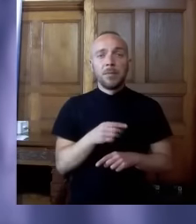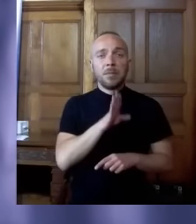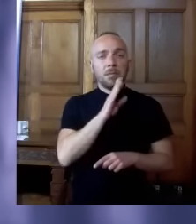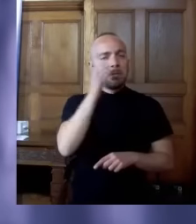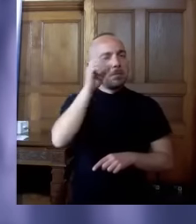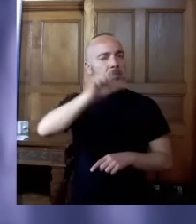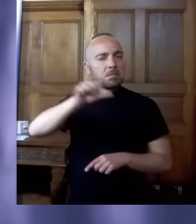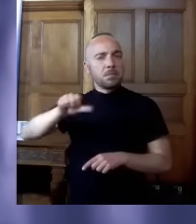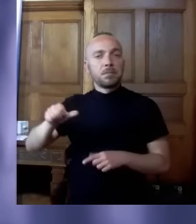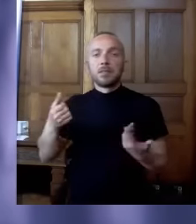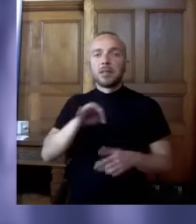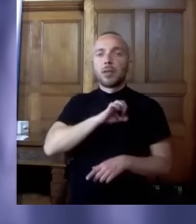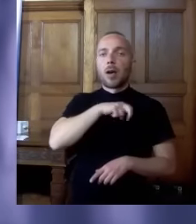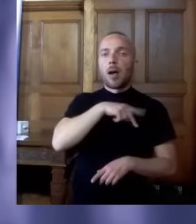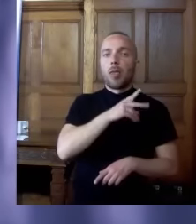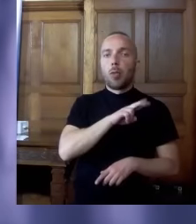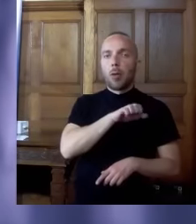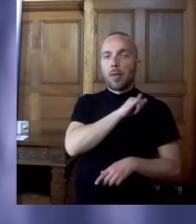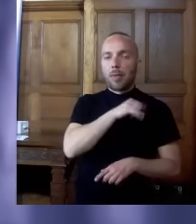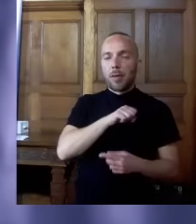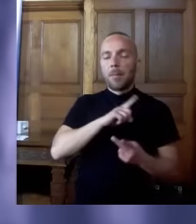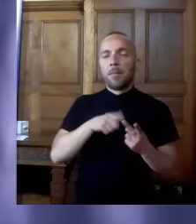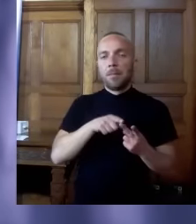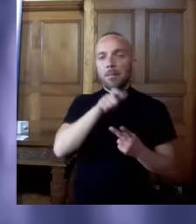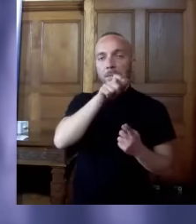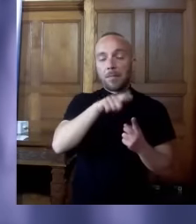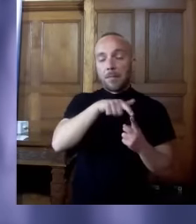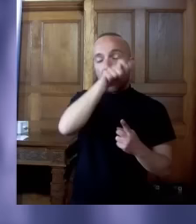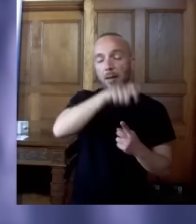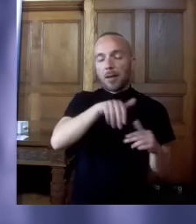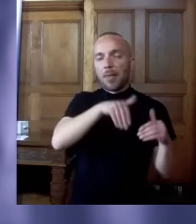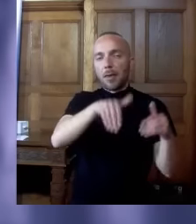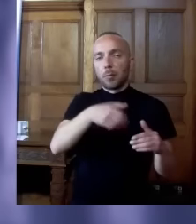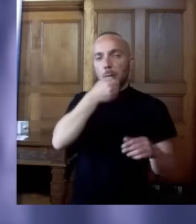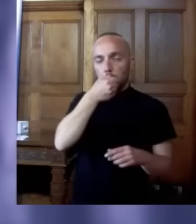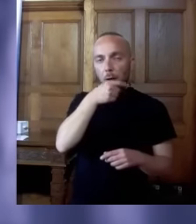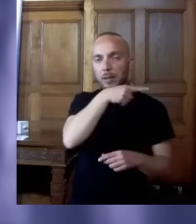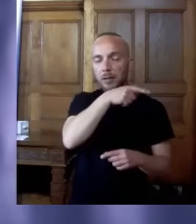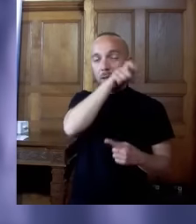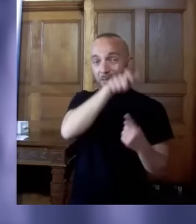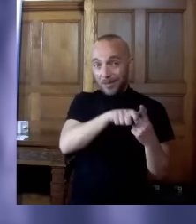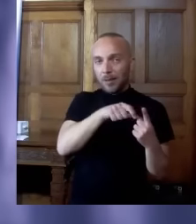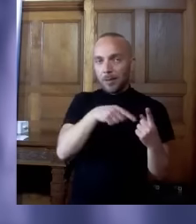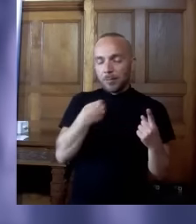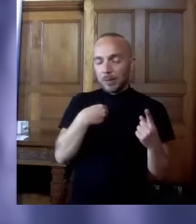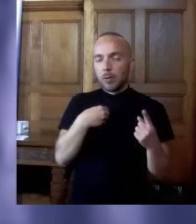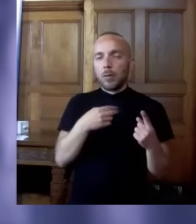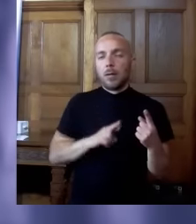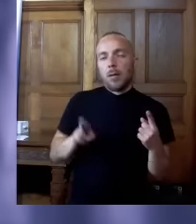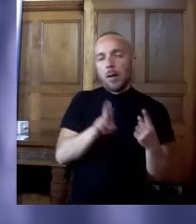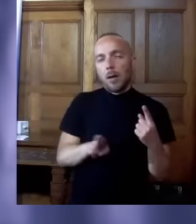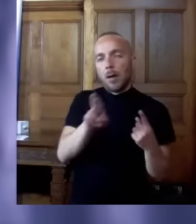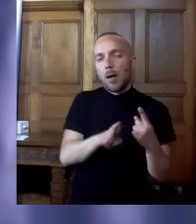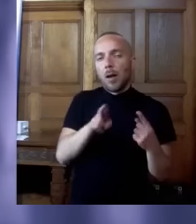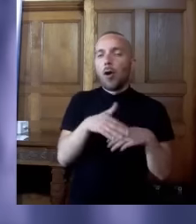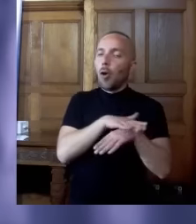el señor andueza el señor neco andueza candidato del partido socialista sigue insistiendo en la fórmula